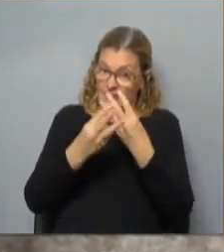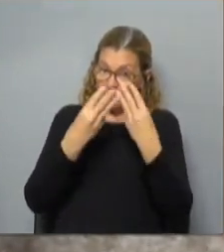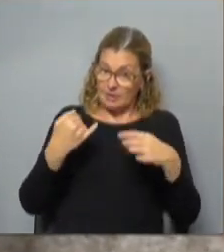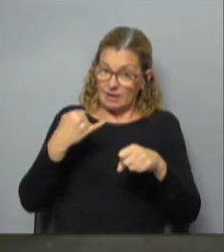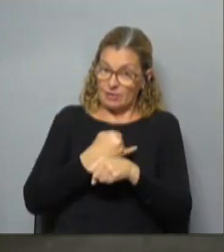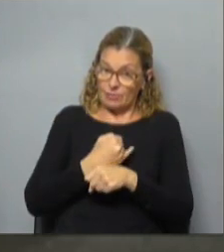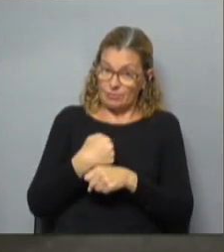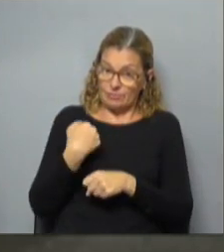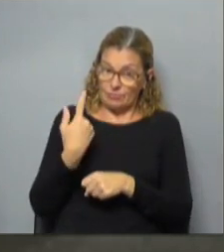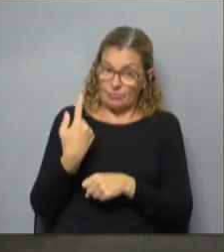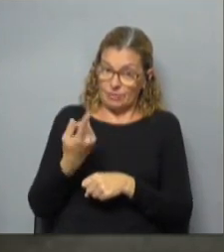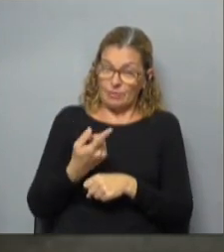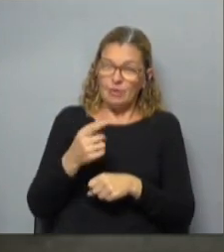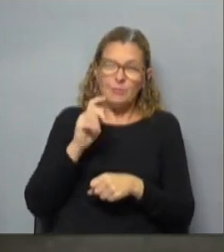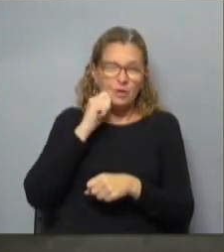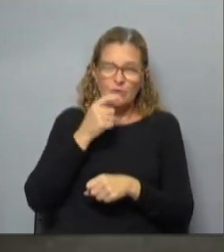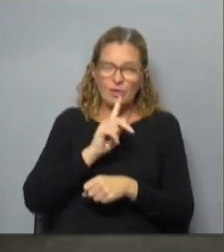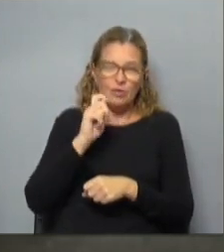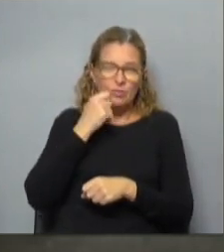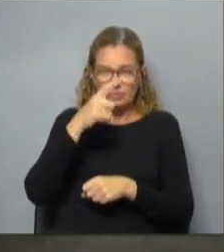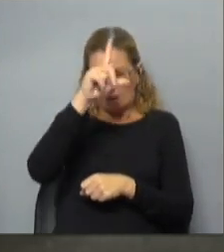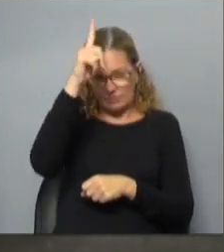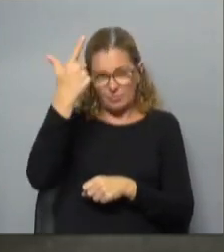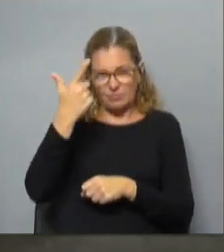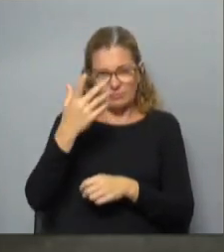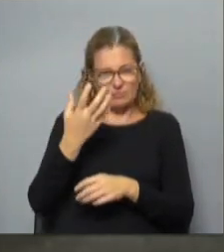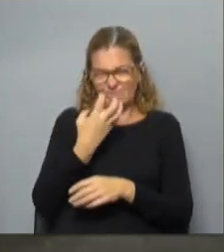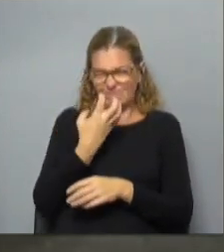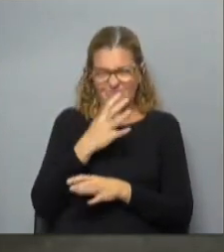error es nuestro que es lo que menos les gusta de la canción